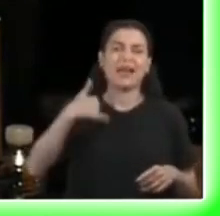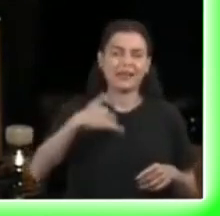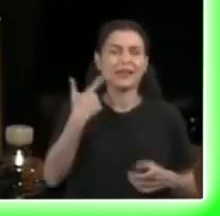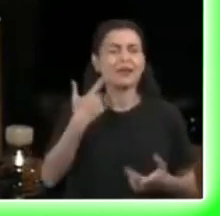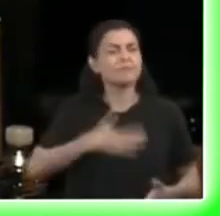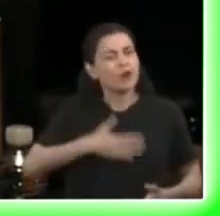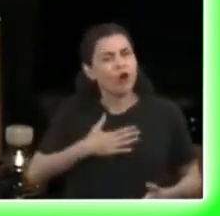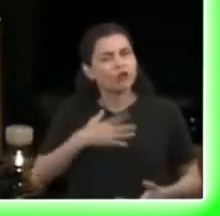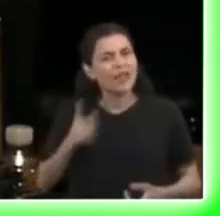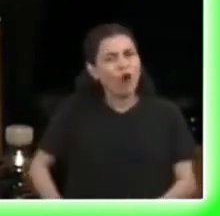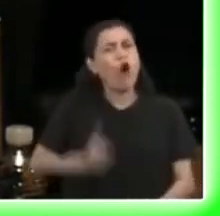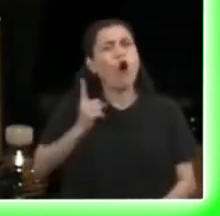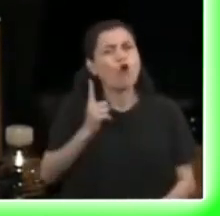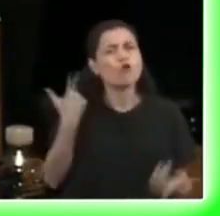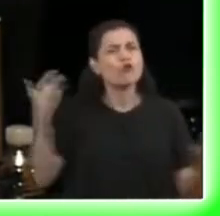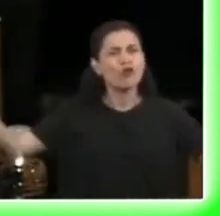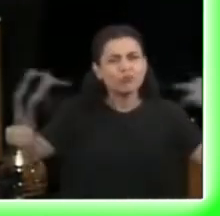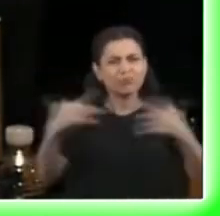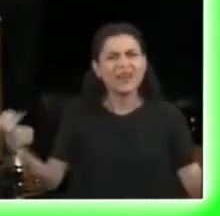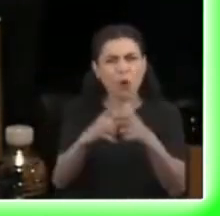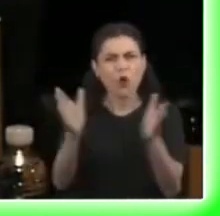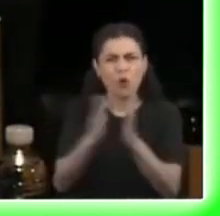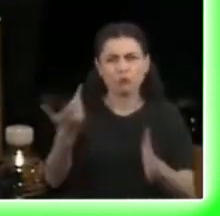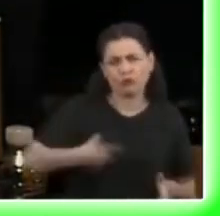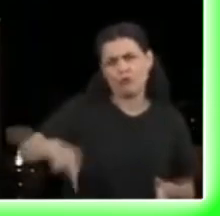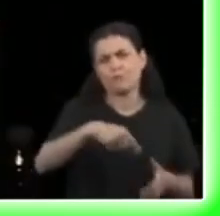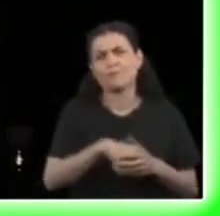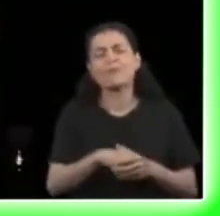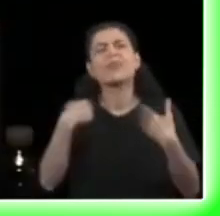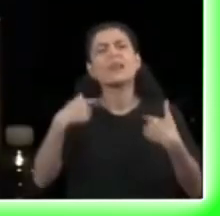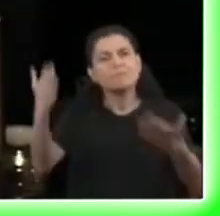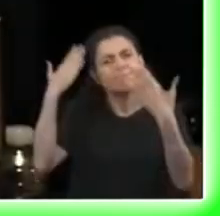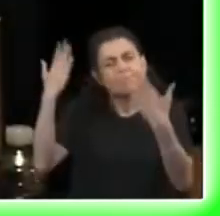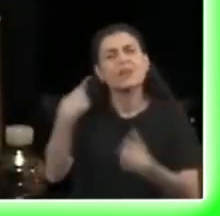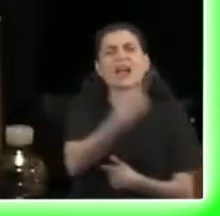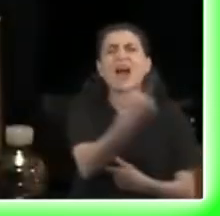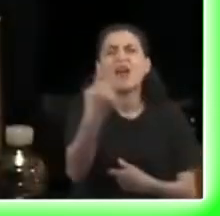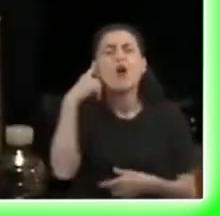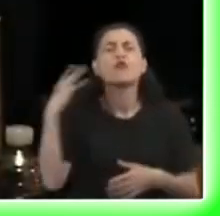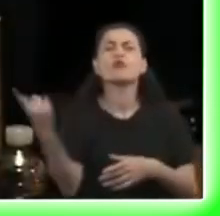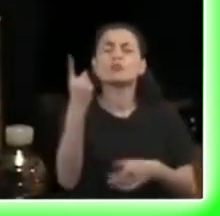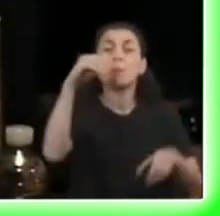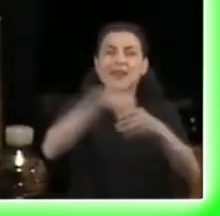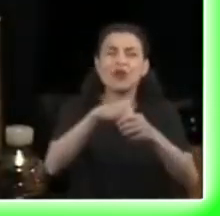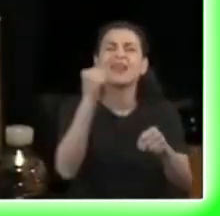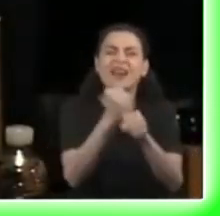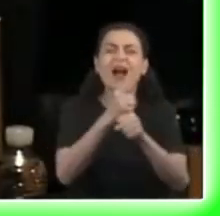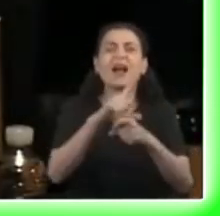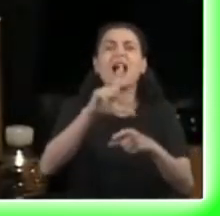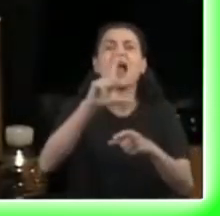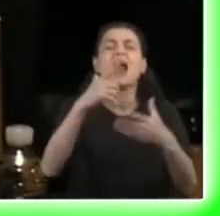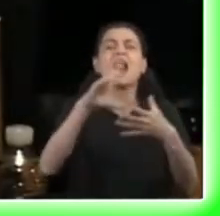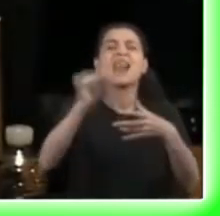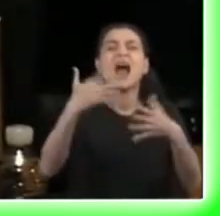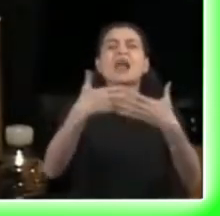gran alegría y orgullo para mí tenerlos aquí. Quiero saludar a todos los dirigentes de La Libertad Avanza aquí presentes